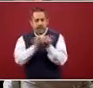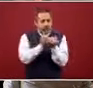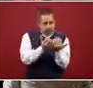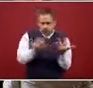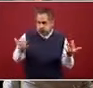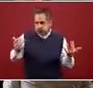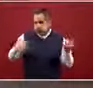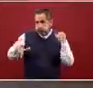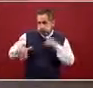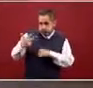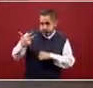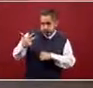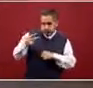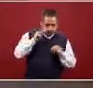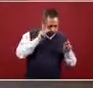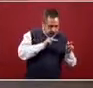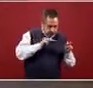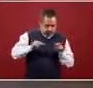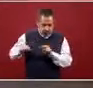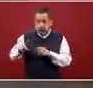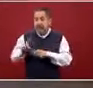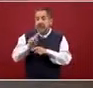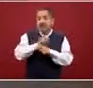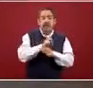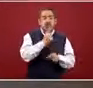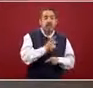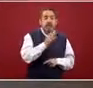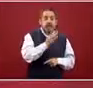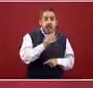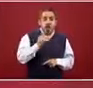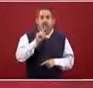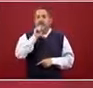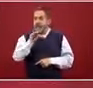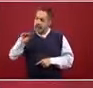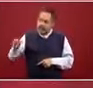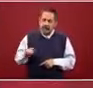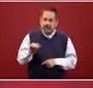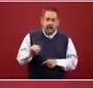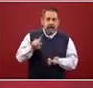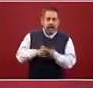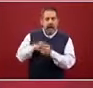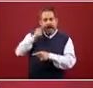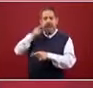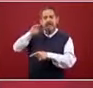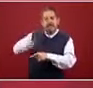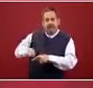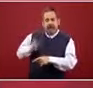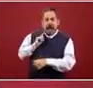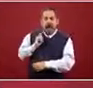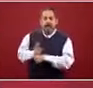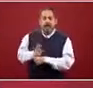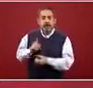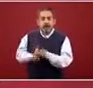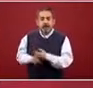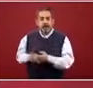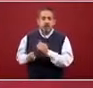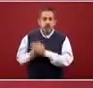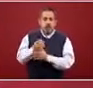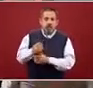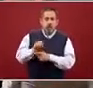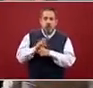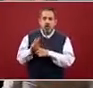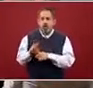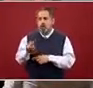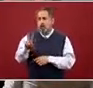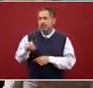Y desde la primera semana de febrero incorporamos también a ese mecanismo la detección del nuevo